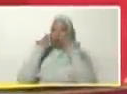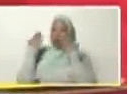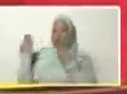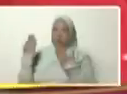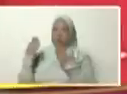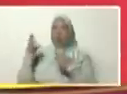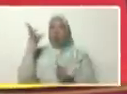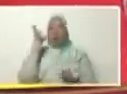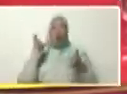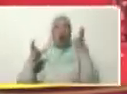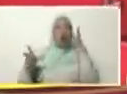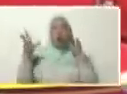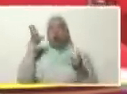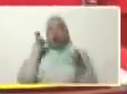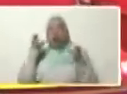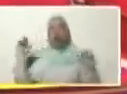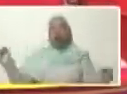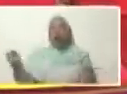las consignas.